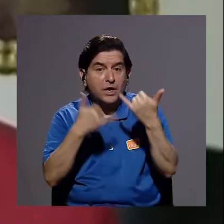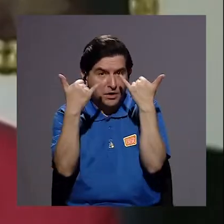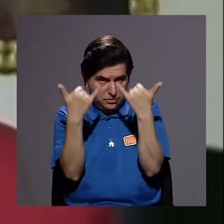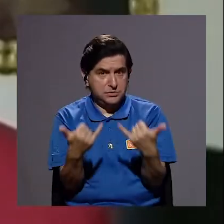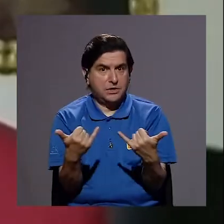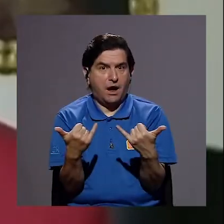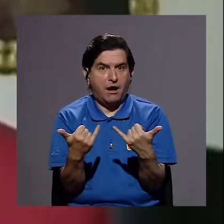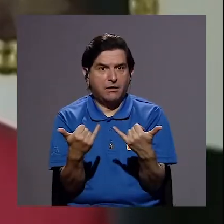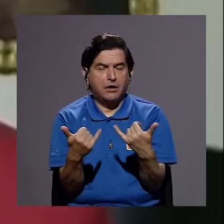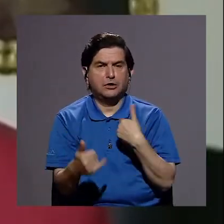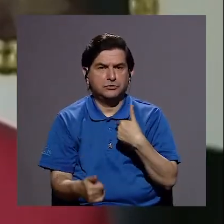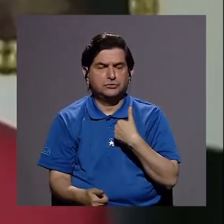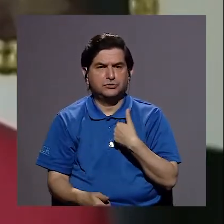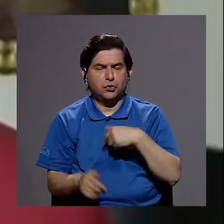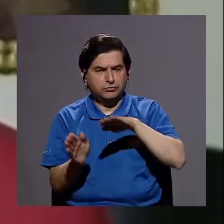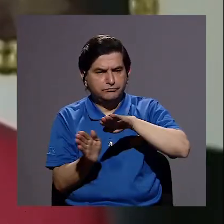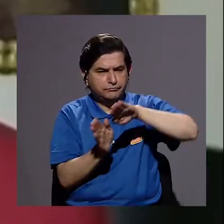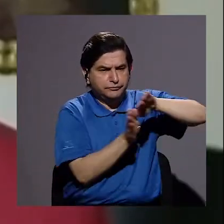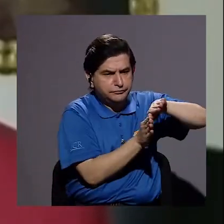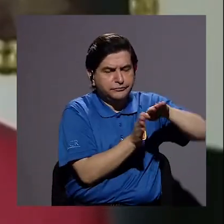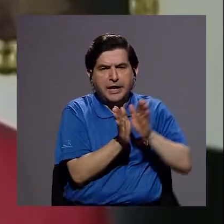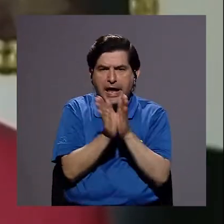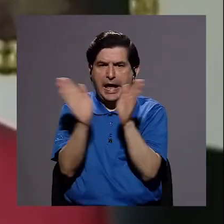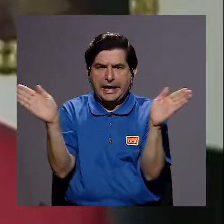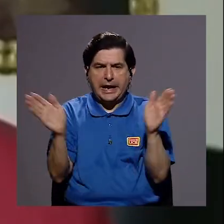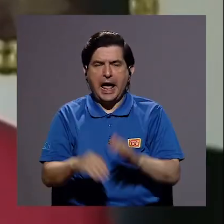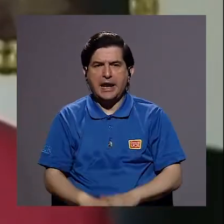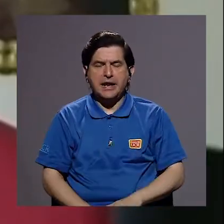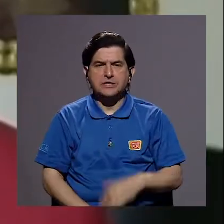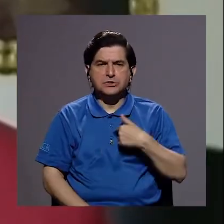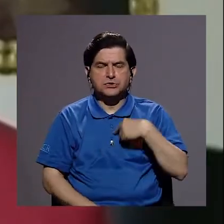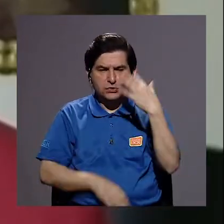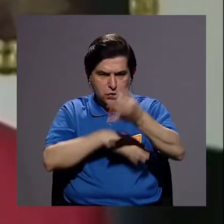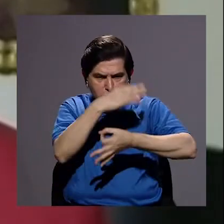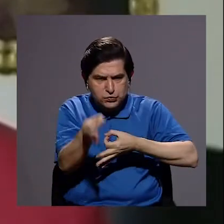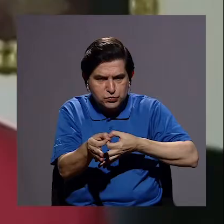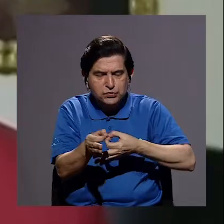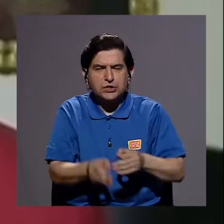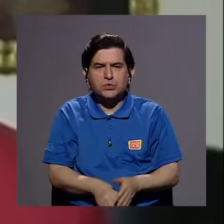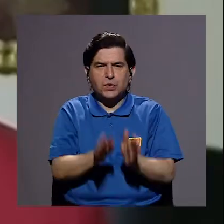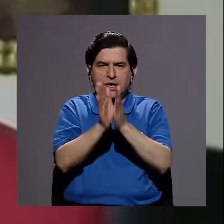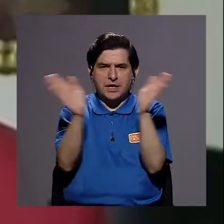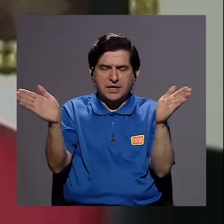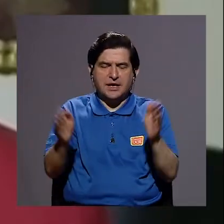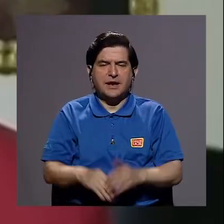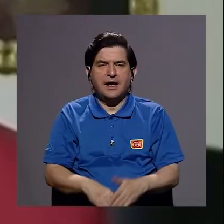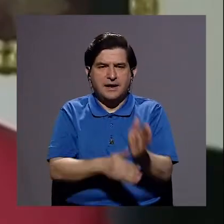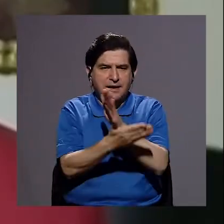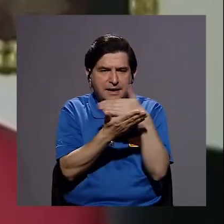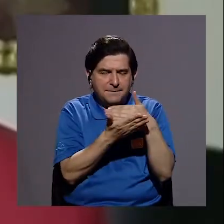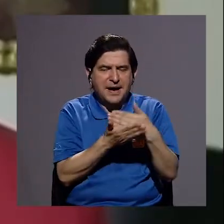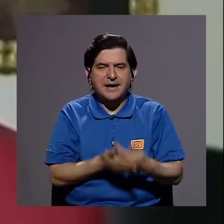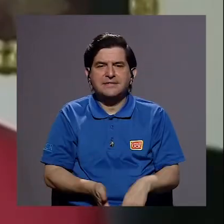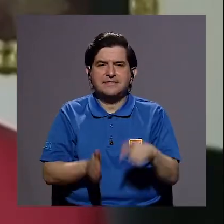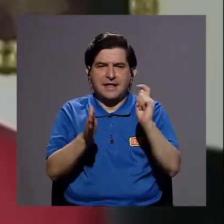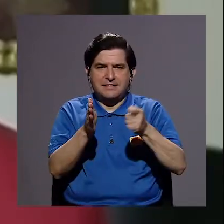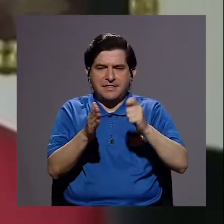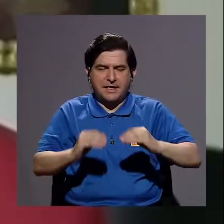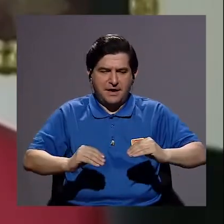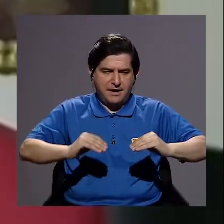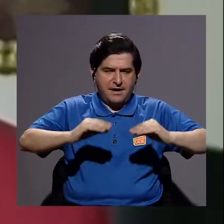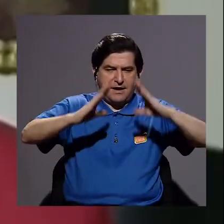después, cuando ya dejé el bloque de generales, sustituí el bloque de generales por el bloque de derecho